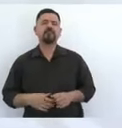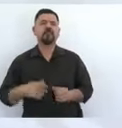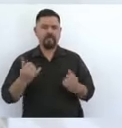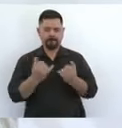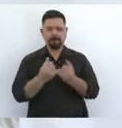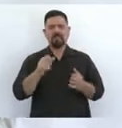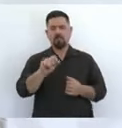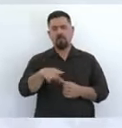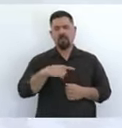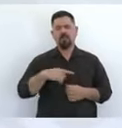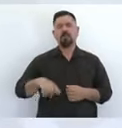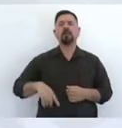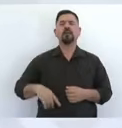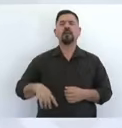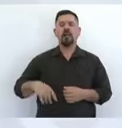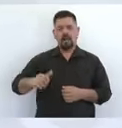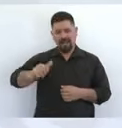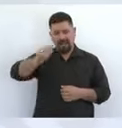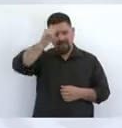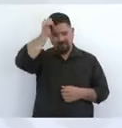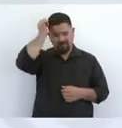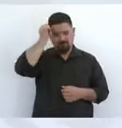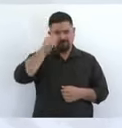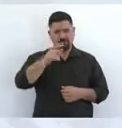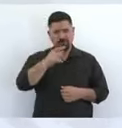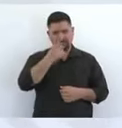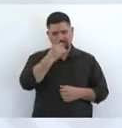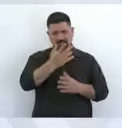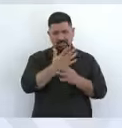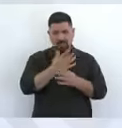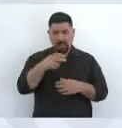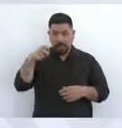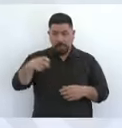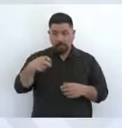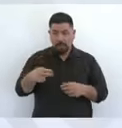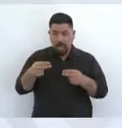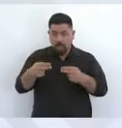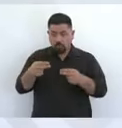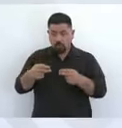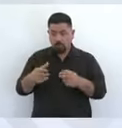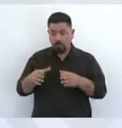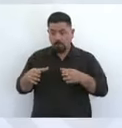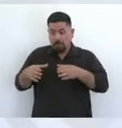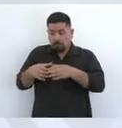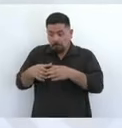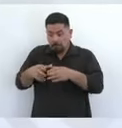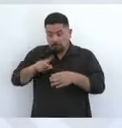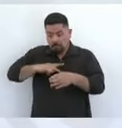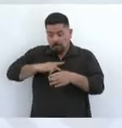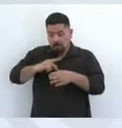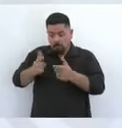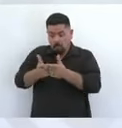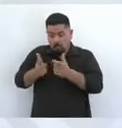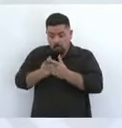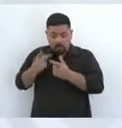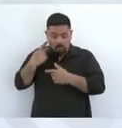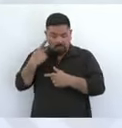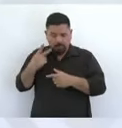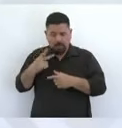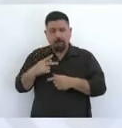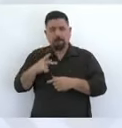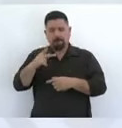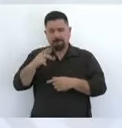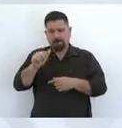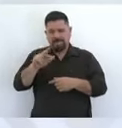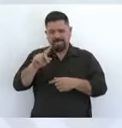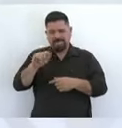Alfonso, esto no es un asunto de partido, esto tiene que ver con el gobierno. Partido, como su nombre lo